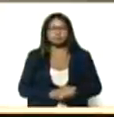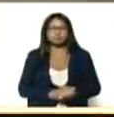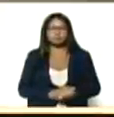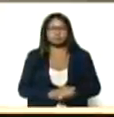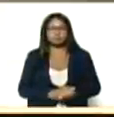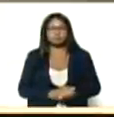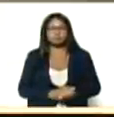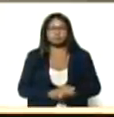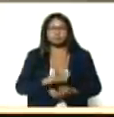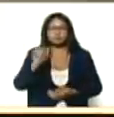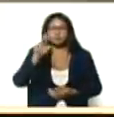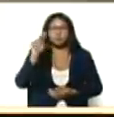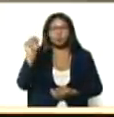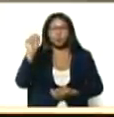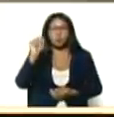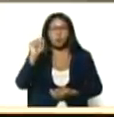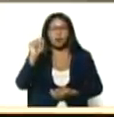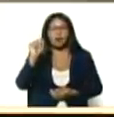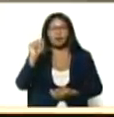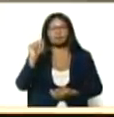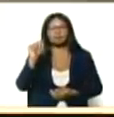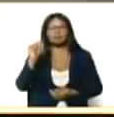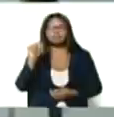Juan Díaz, comisionado de logística.